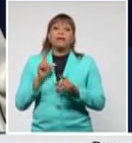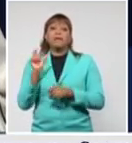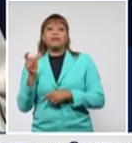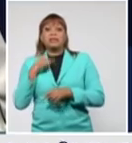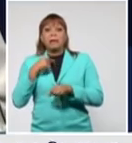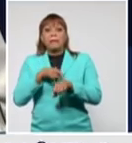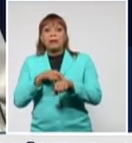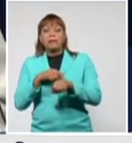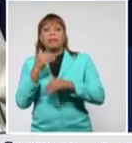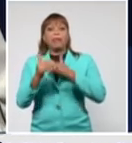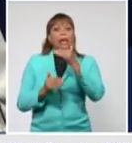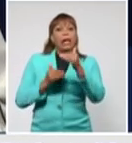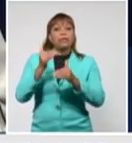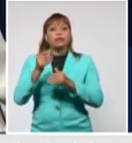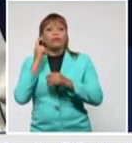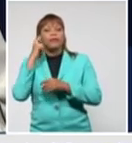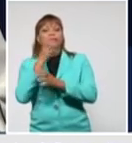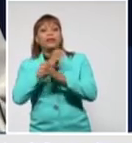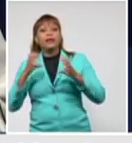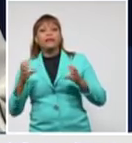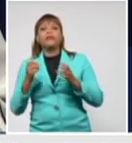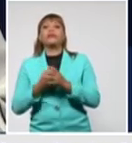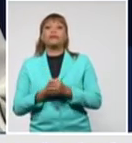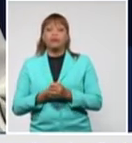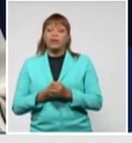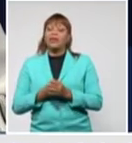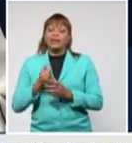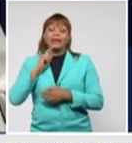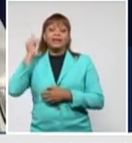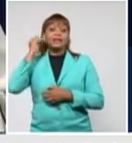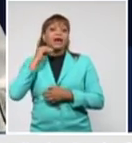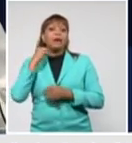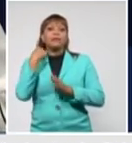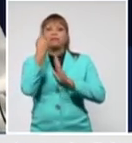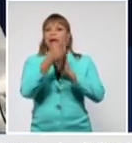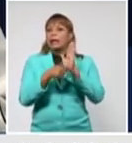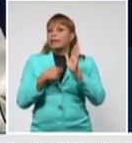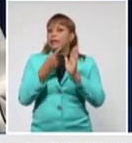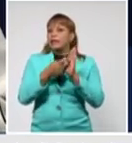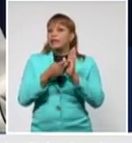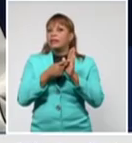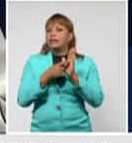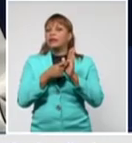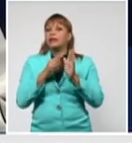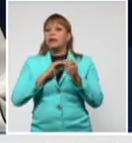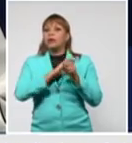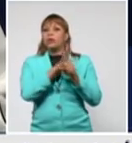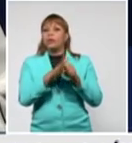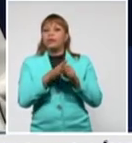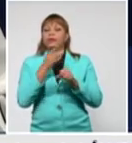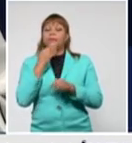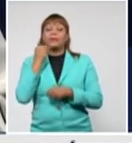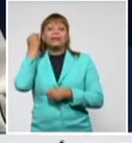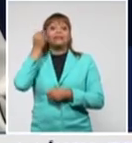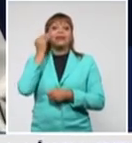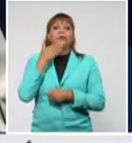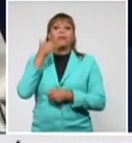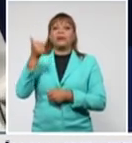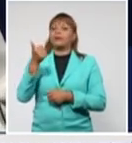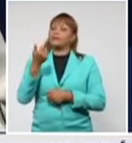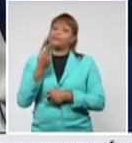adelantos científicos, con todo lo que se conoce, pues tuviéramos unos mejores indicadores. Se mantienen